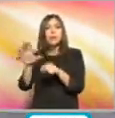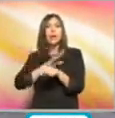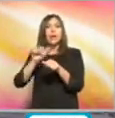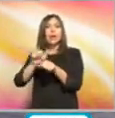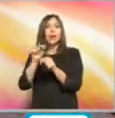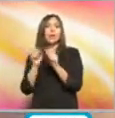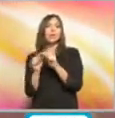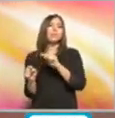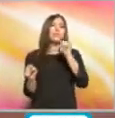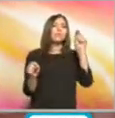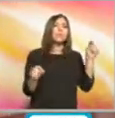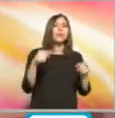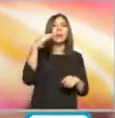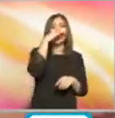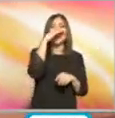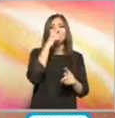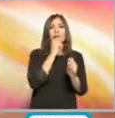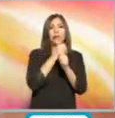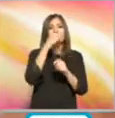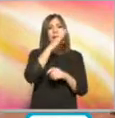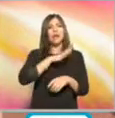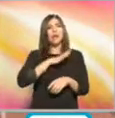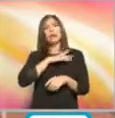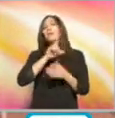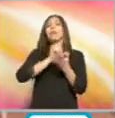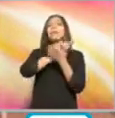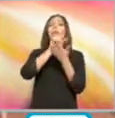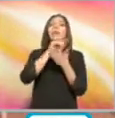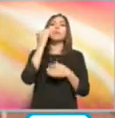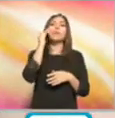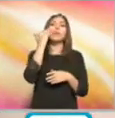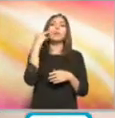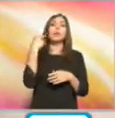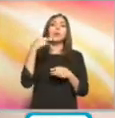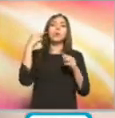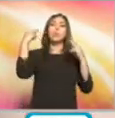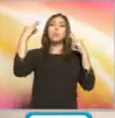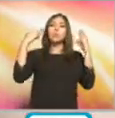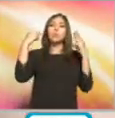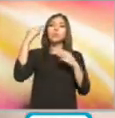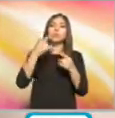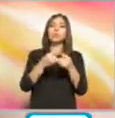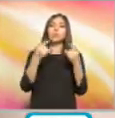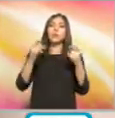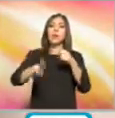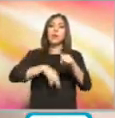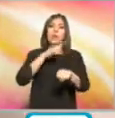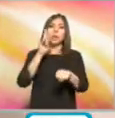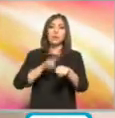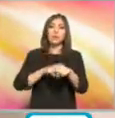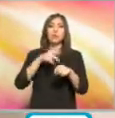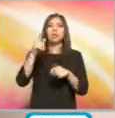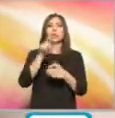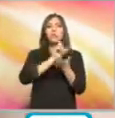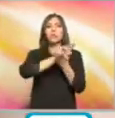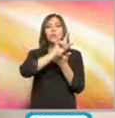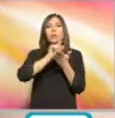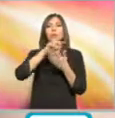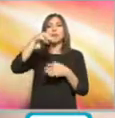y tenemos entonces en el Twitter y en el Facebook es Museo de Historia Natural, así nos encuentran, y Twitter